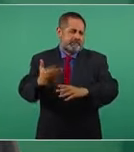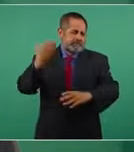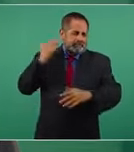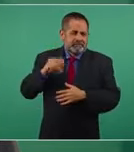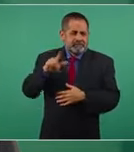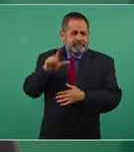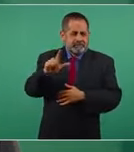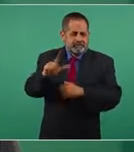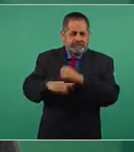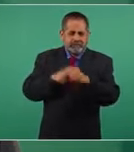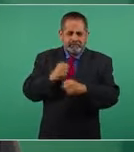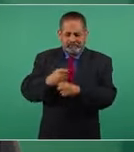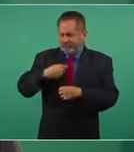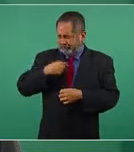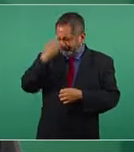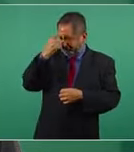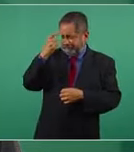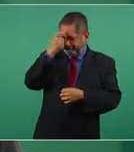17 años